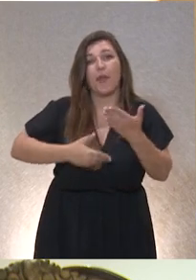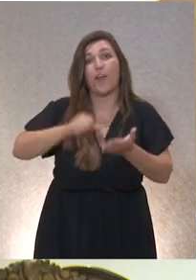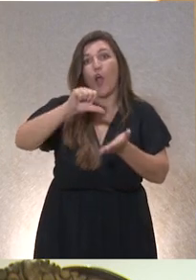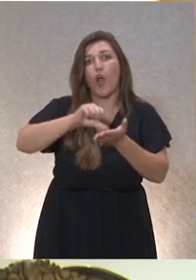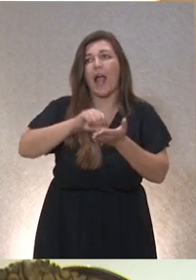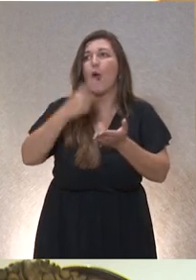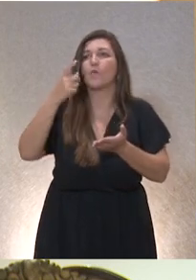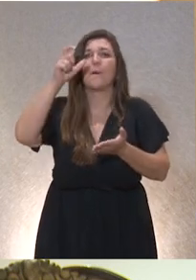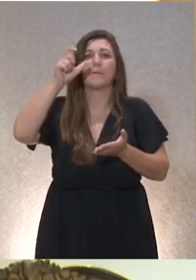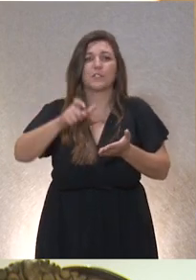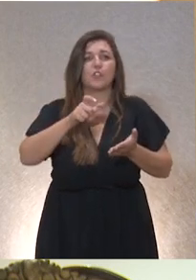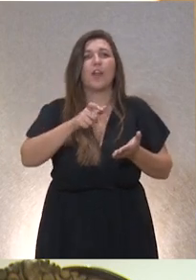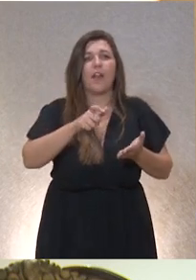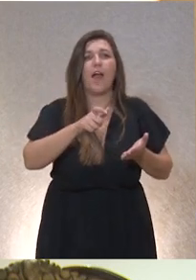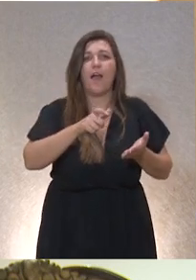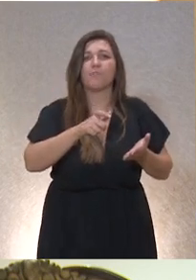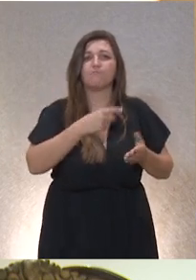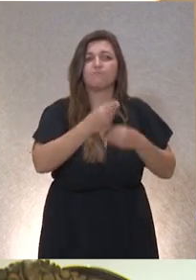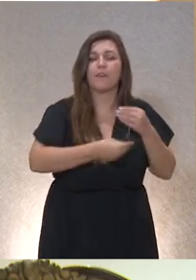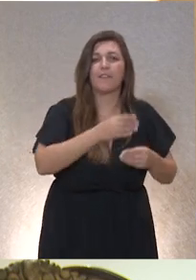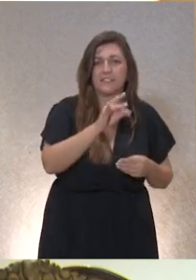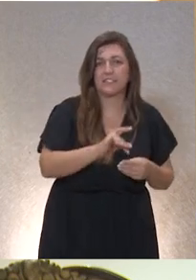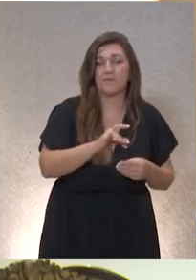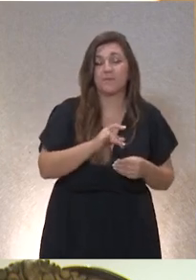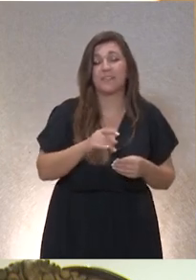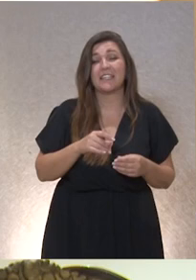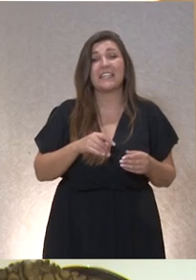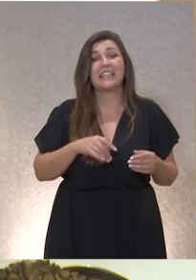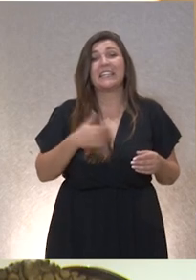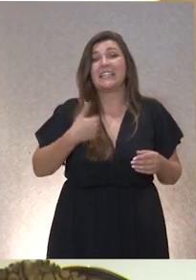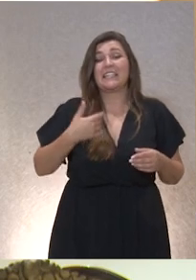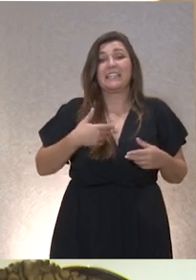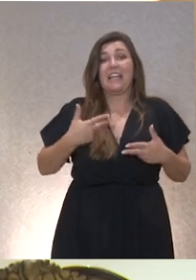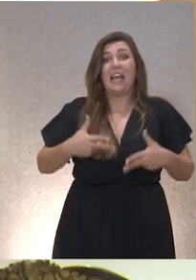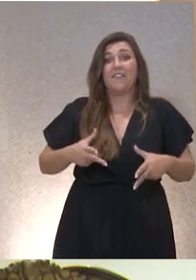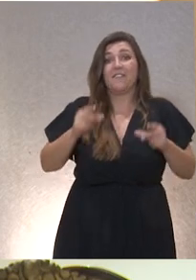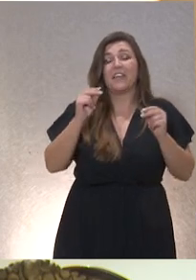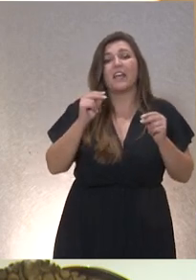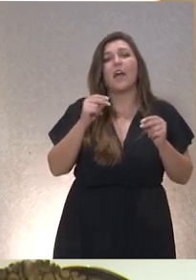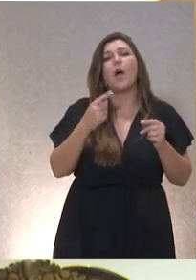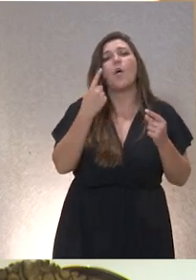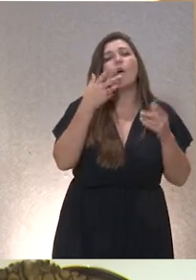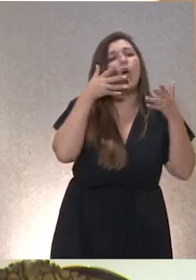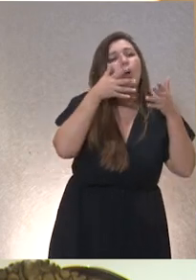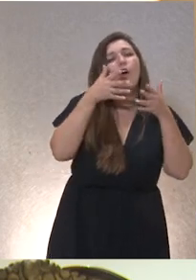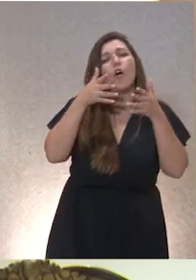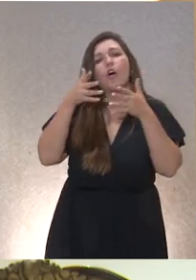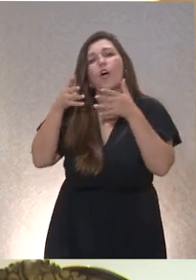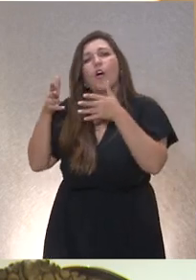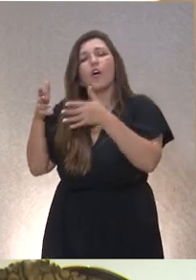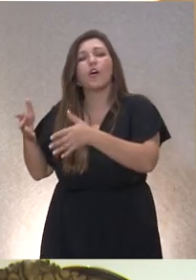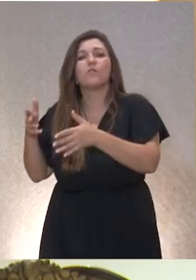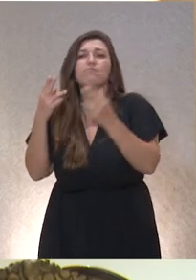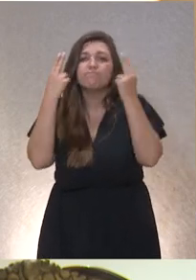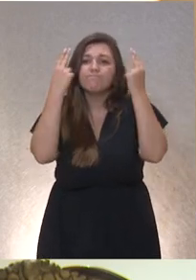se ocupa y acabo tirando de este hilo con unas modestas y breves recomendaciones sobre cómo